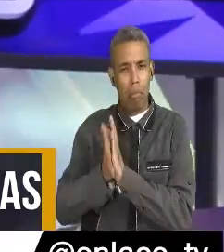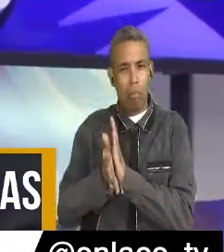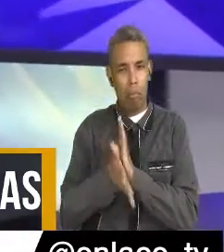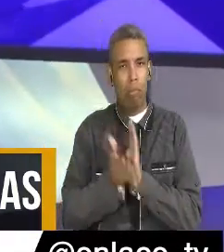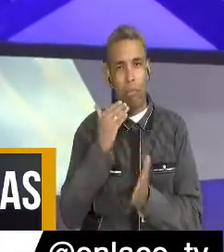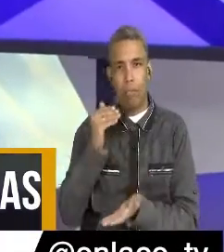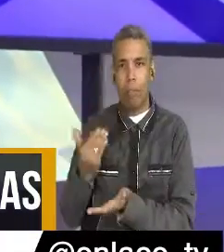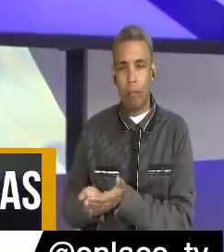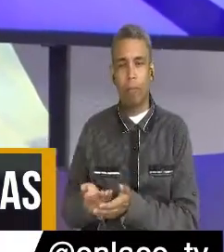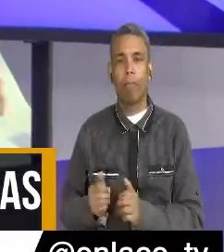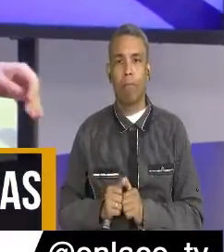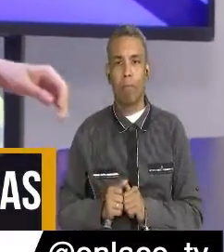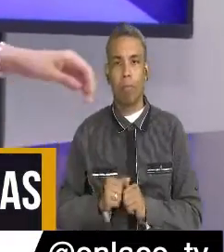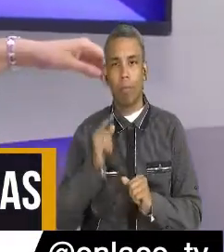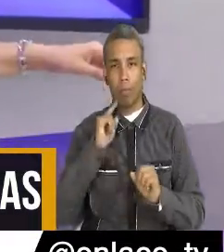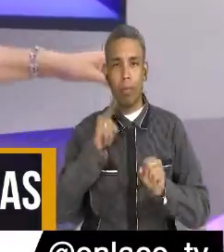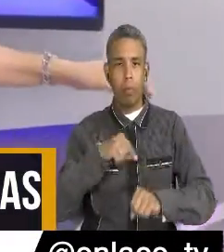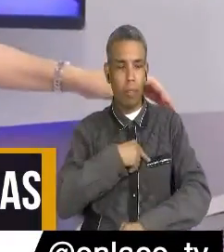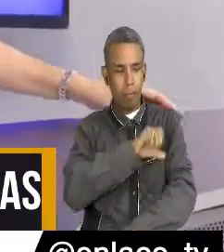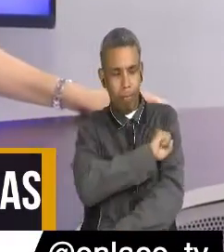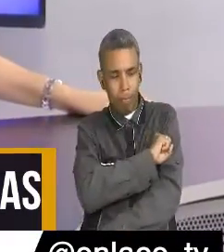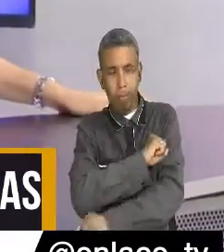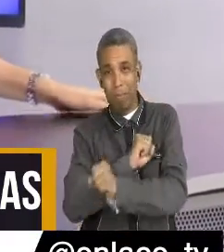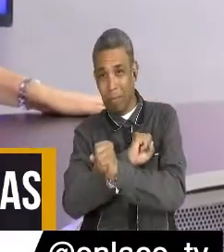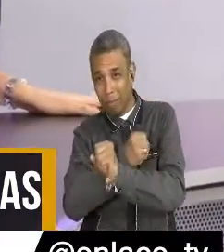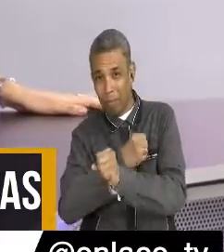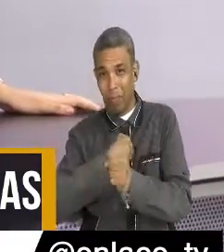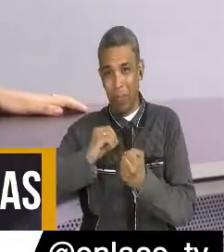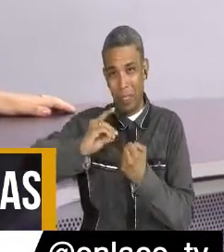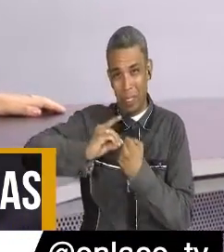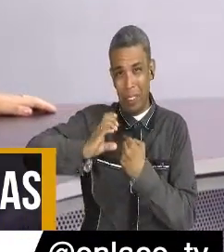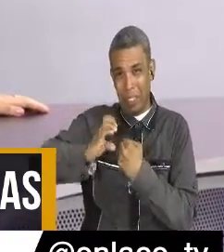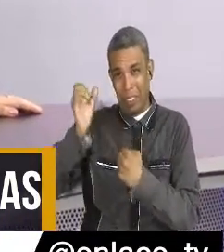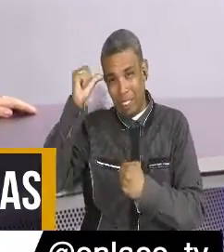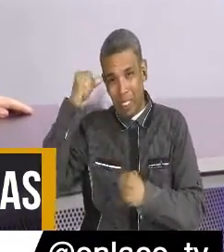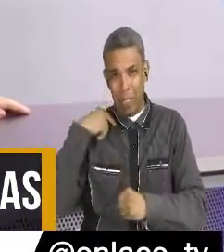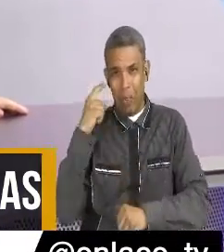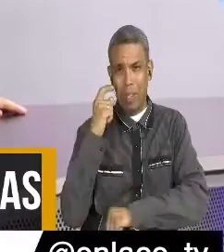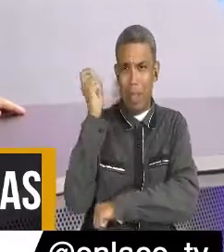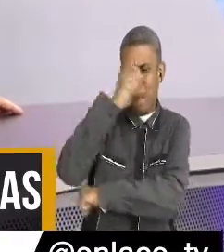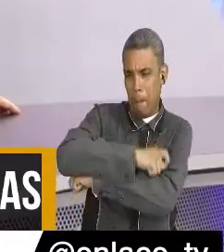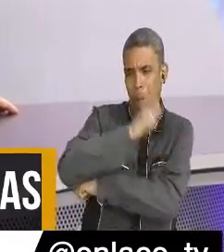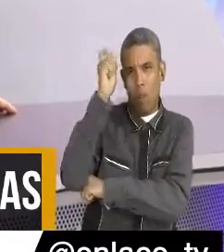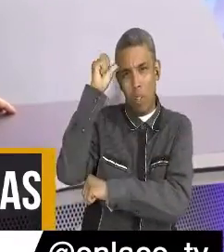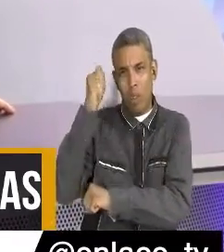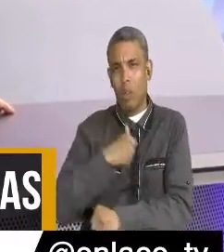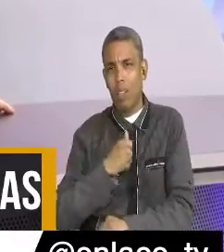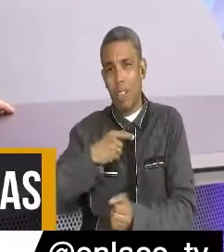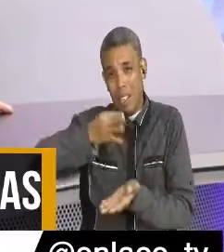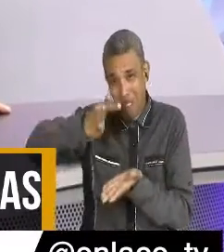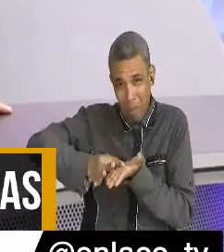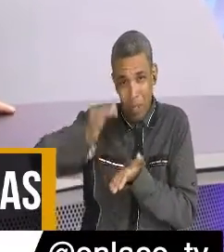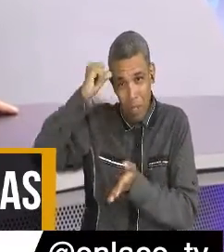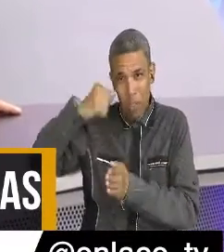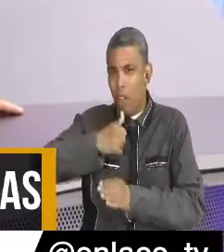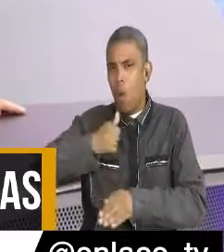esta causa, y la Defensa Civil, que desde hoy recogerá ayudas hasta el sábado. Sabemos de la solidaridad de los barranqueños, así que confiamos en el éxito